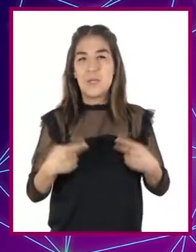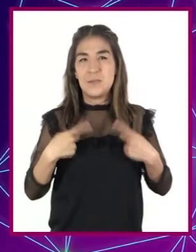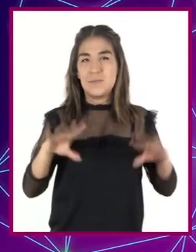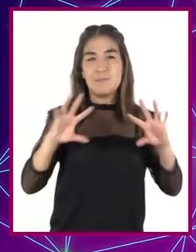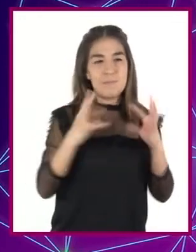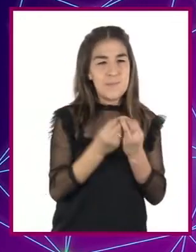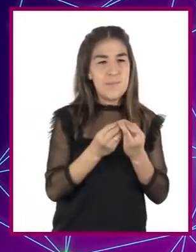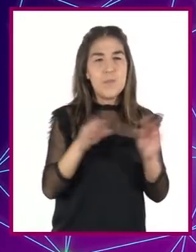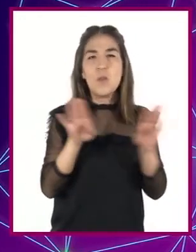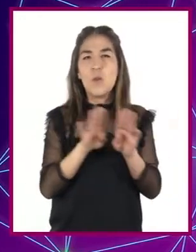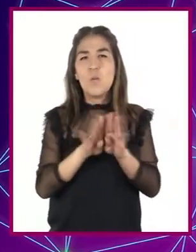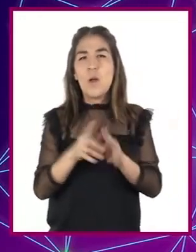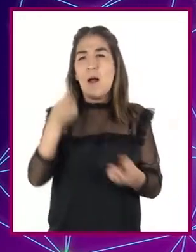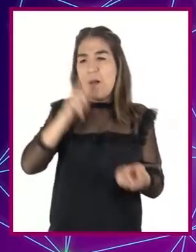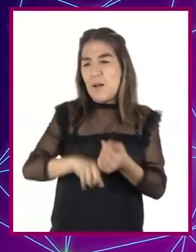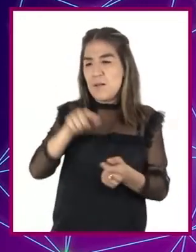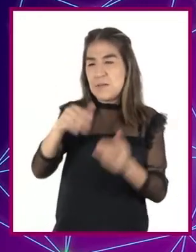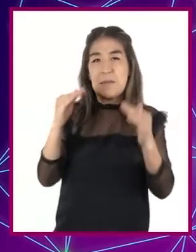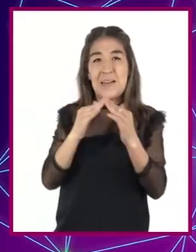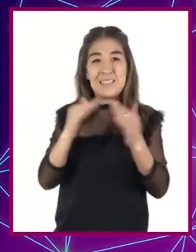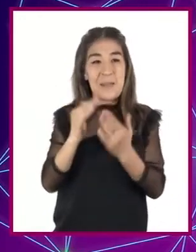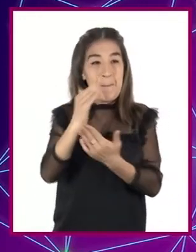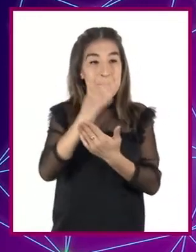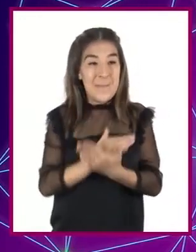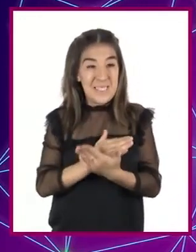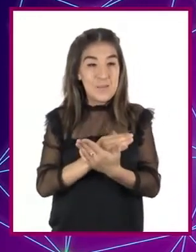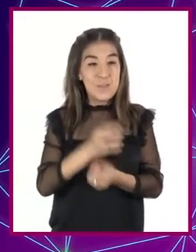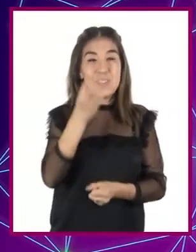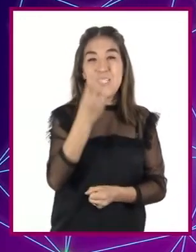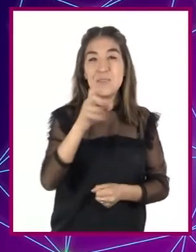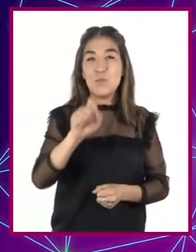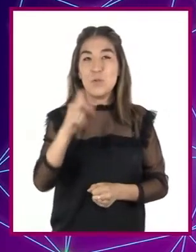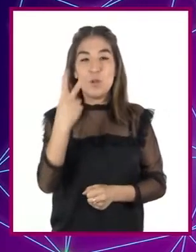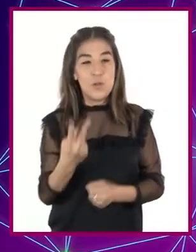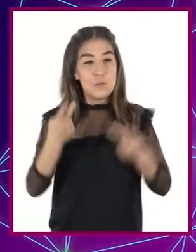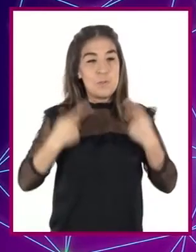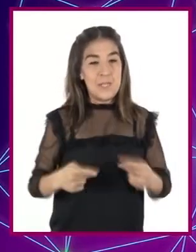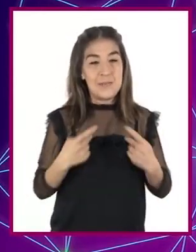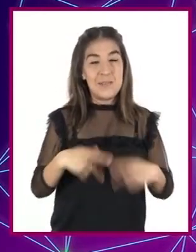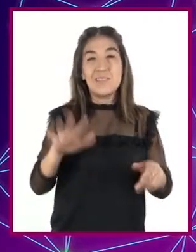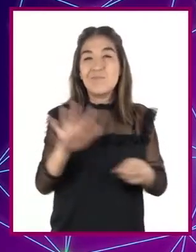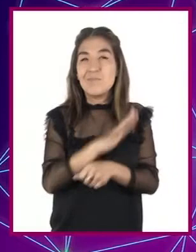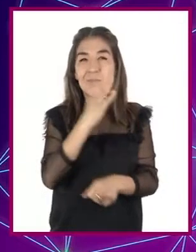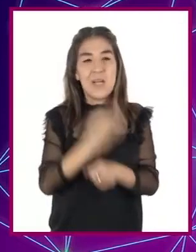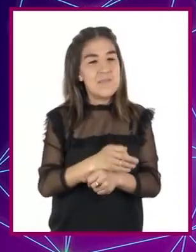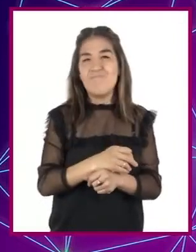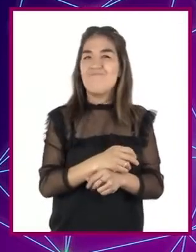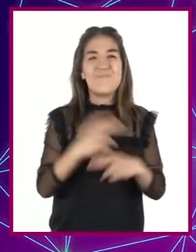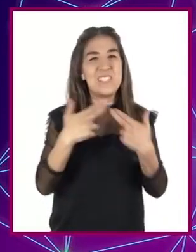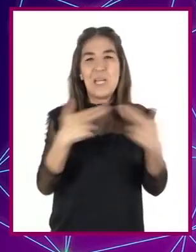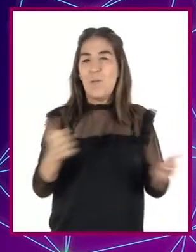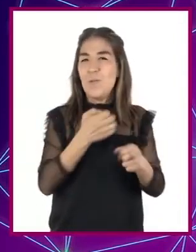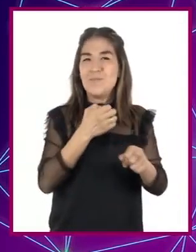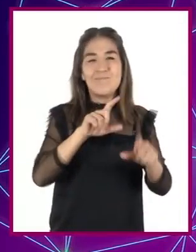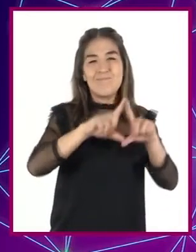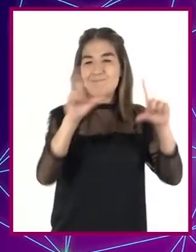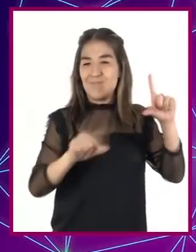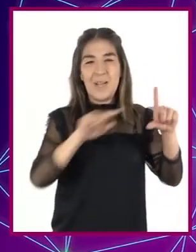se identificaron viviendas con menos de 3.2 habitantes en promedio en ningún estado de la República